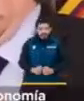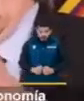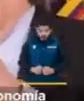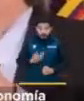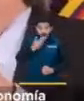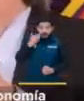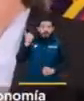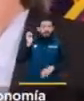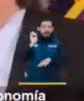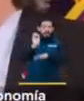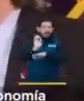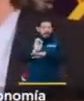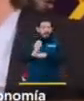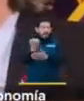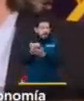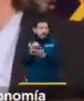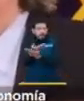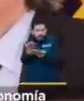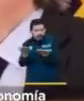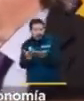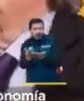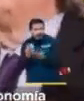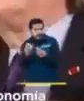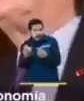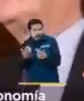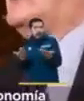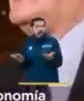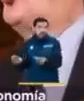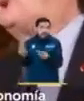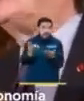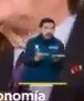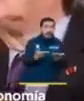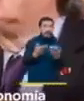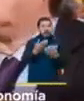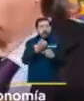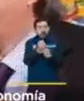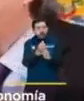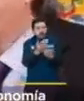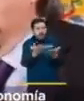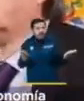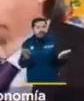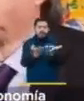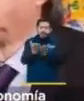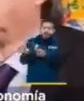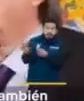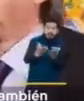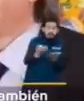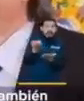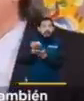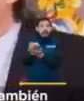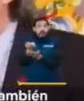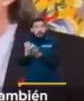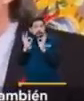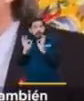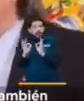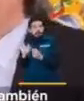Pero el mejoramiento de la economía nacional no solo significa obras y servicios. Una